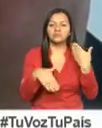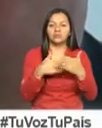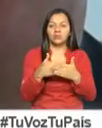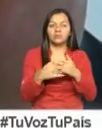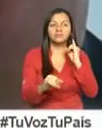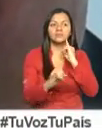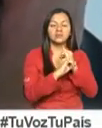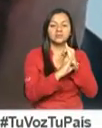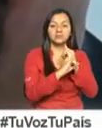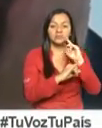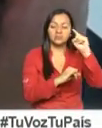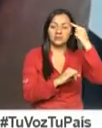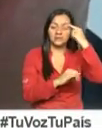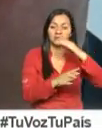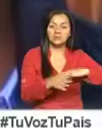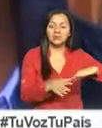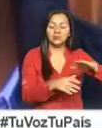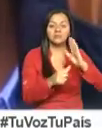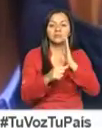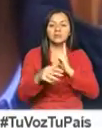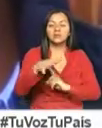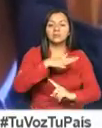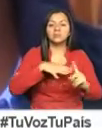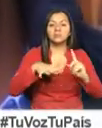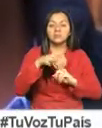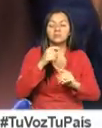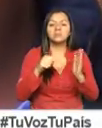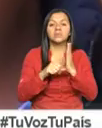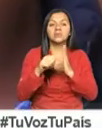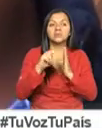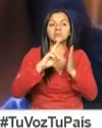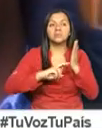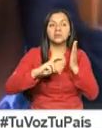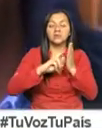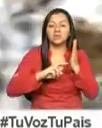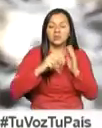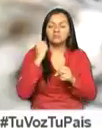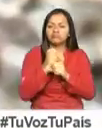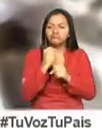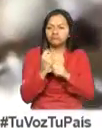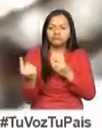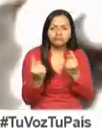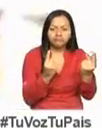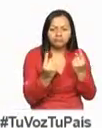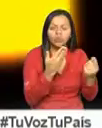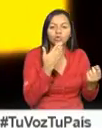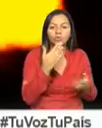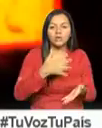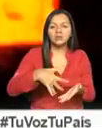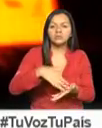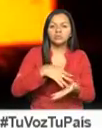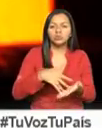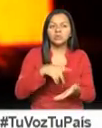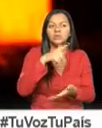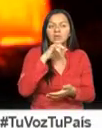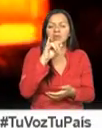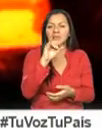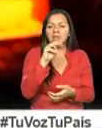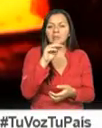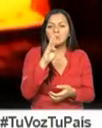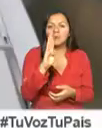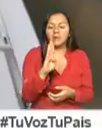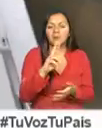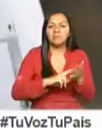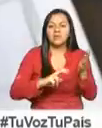Estado, como el Ministerio del Ambiente y el Ministerio de Minería, han trabajado en la acreditación de los estudios realizados por INB